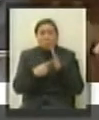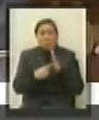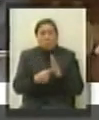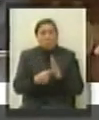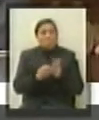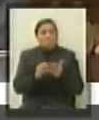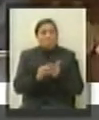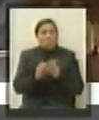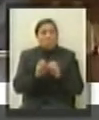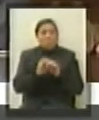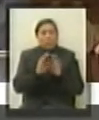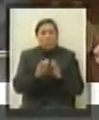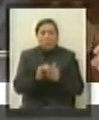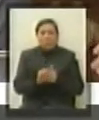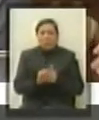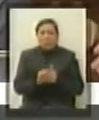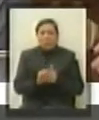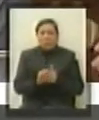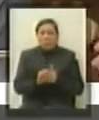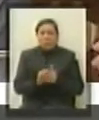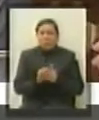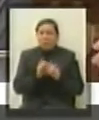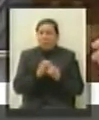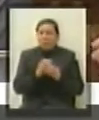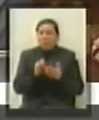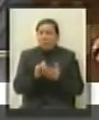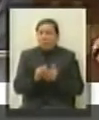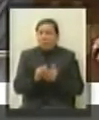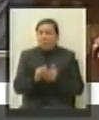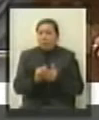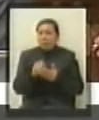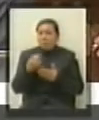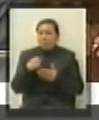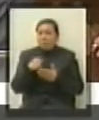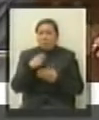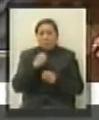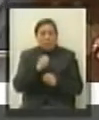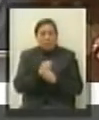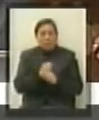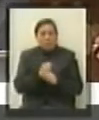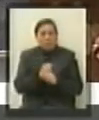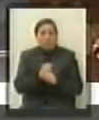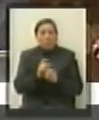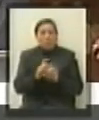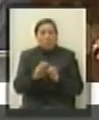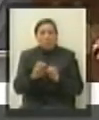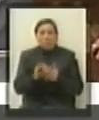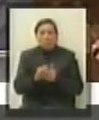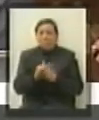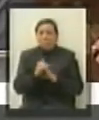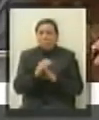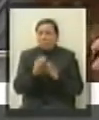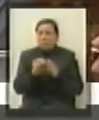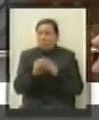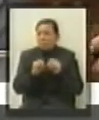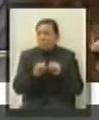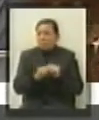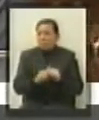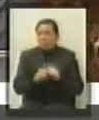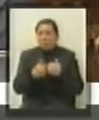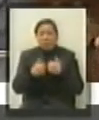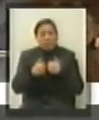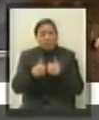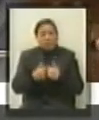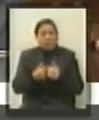muy claramente que los días que nosotros hemos estado trabajando, lo hemos hecho de manera permanente,